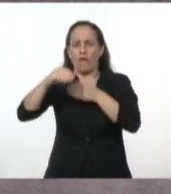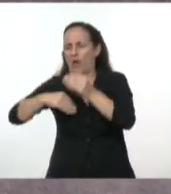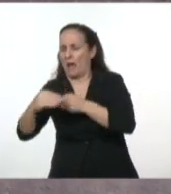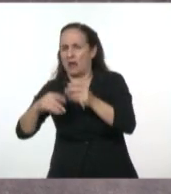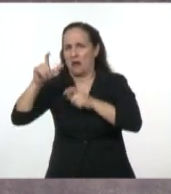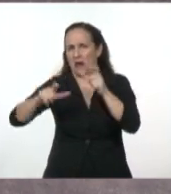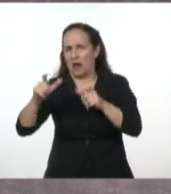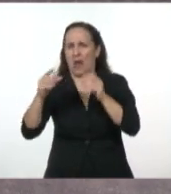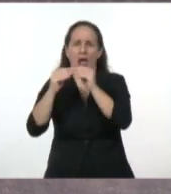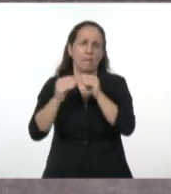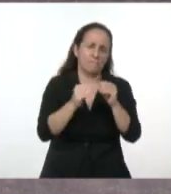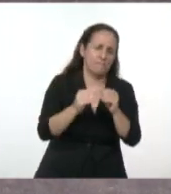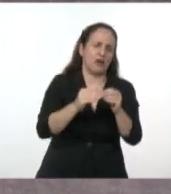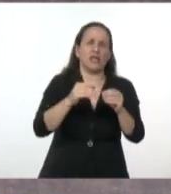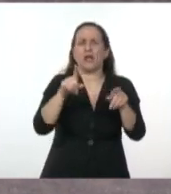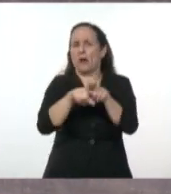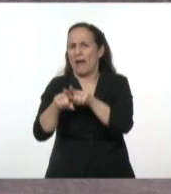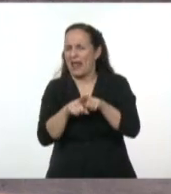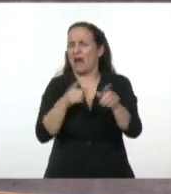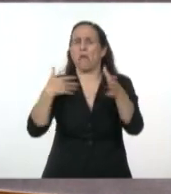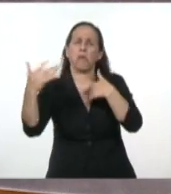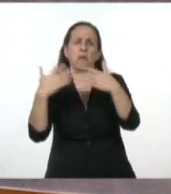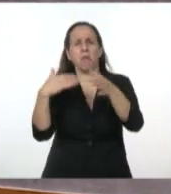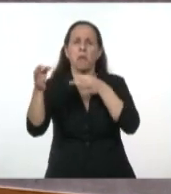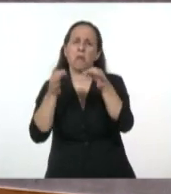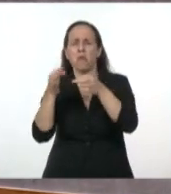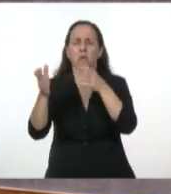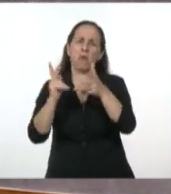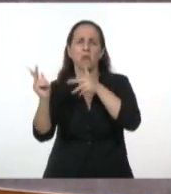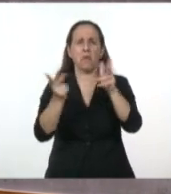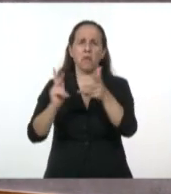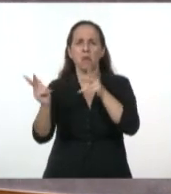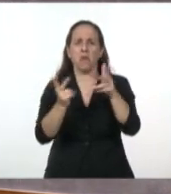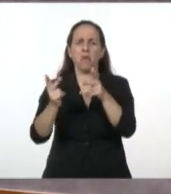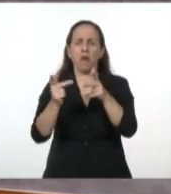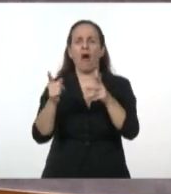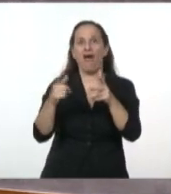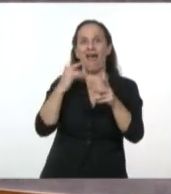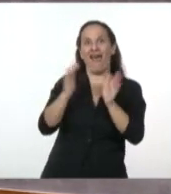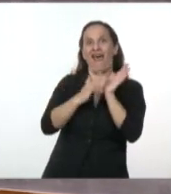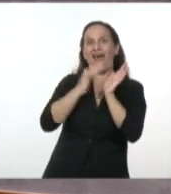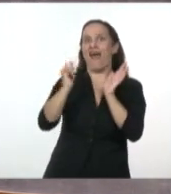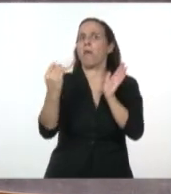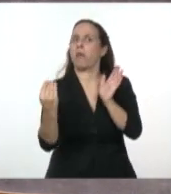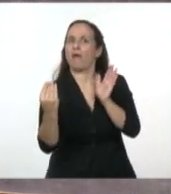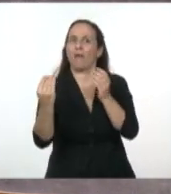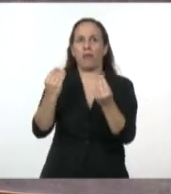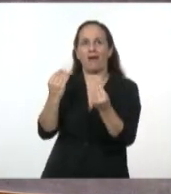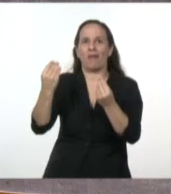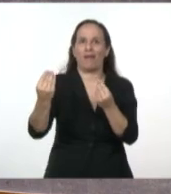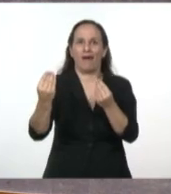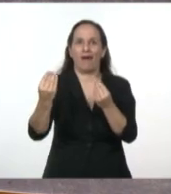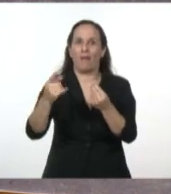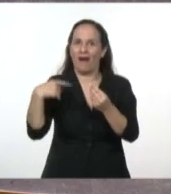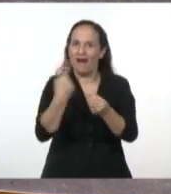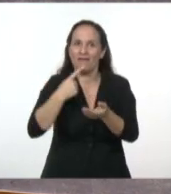con nuestros amigos, nuestras amigas, nuestras parejas, y a partir de ahí empezamos a argumentar para ver finalmente cuál es la decisión que